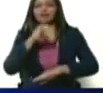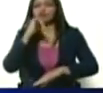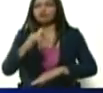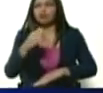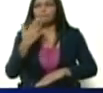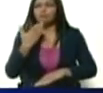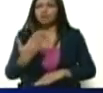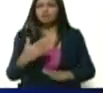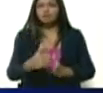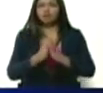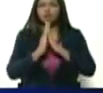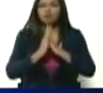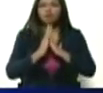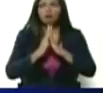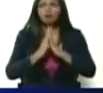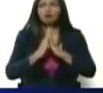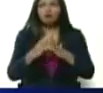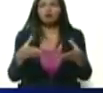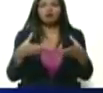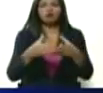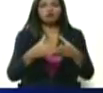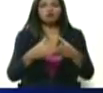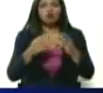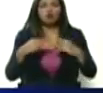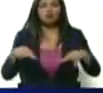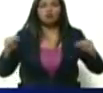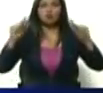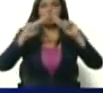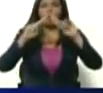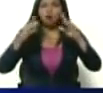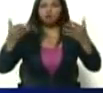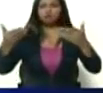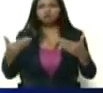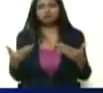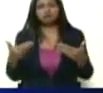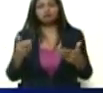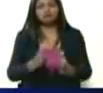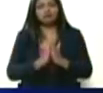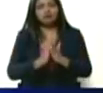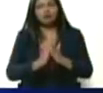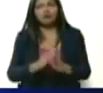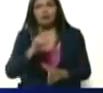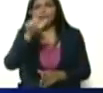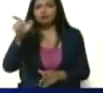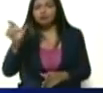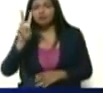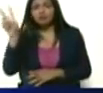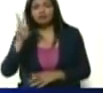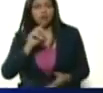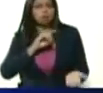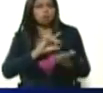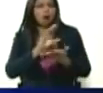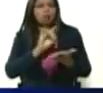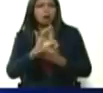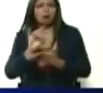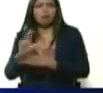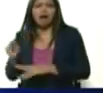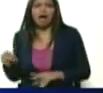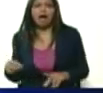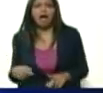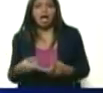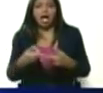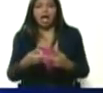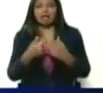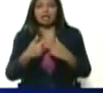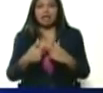la intervención de la Organización de las Naciones Unidas. Estos compatriotas fueron echados de sus alojamientos, de